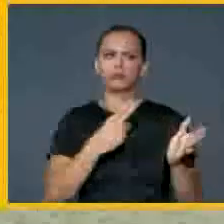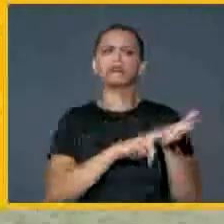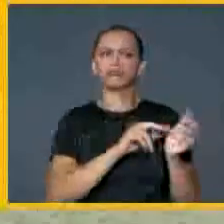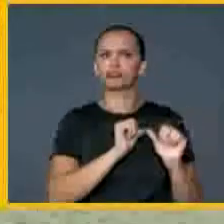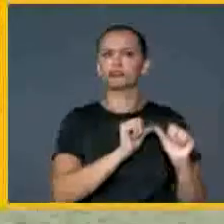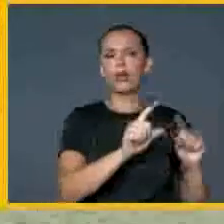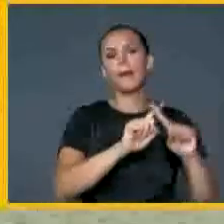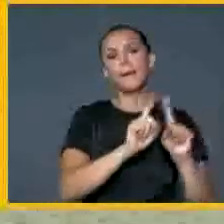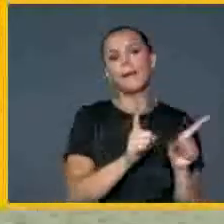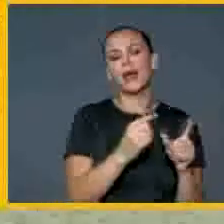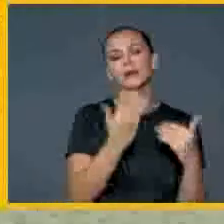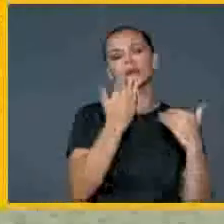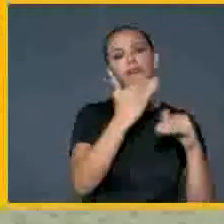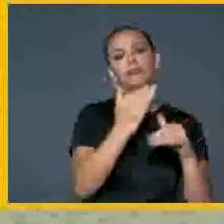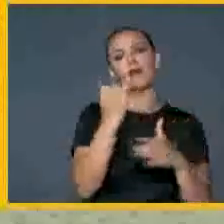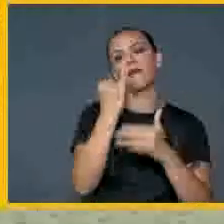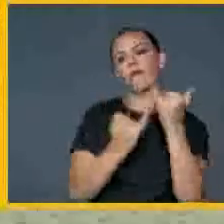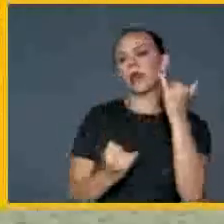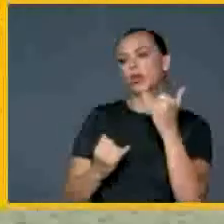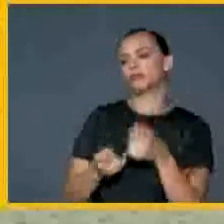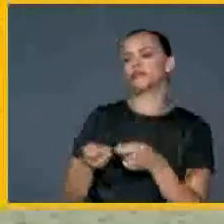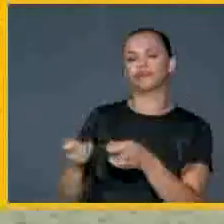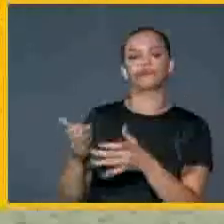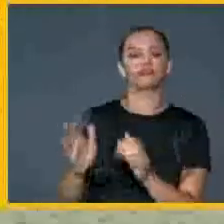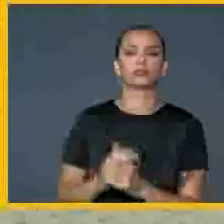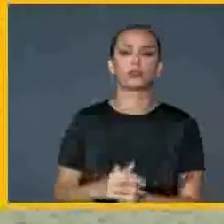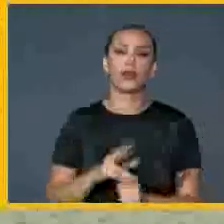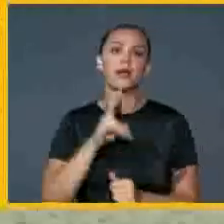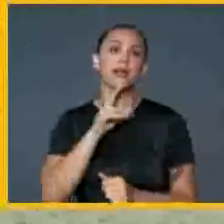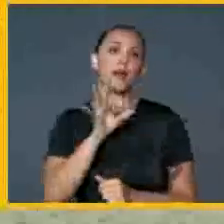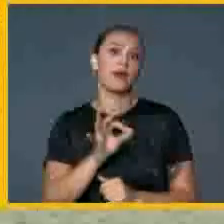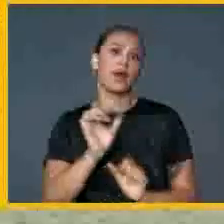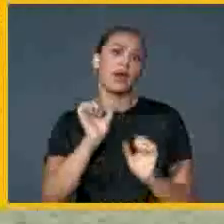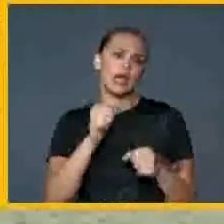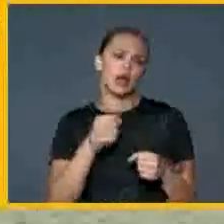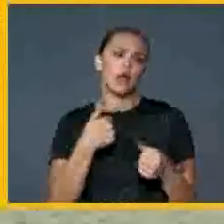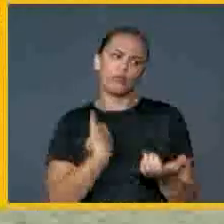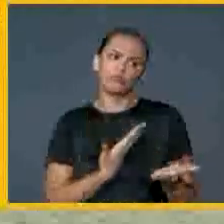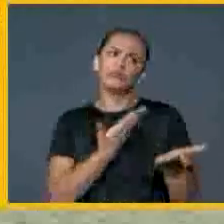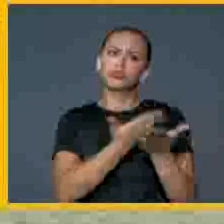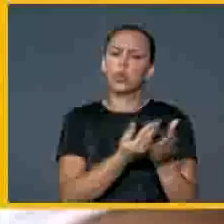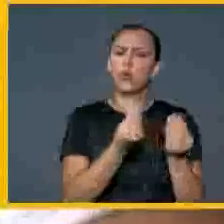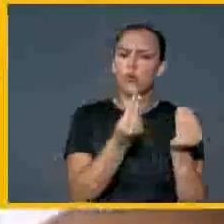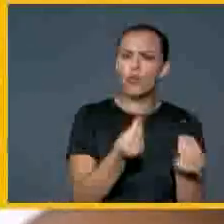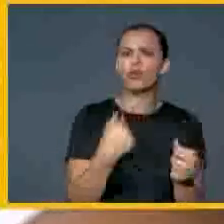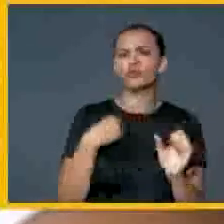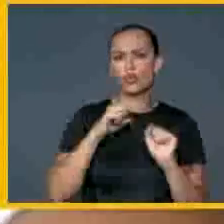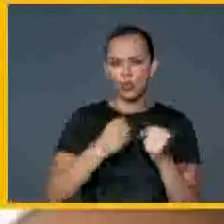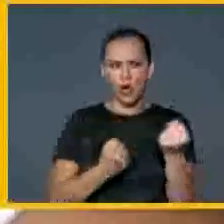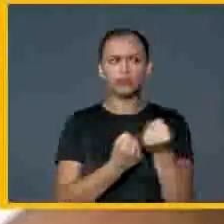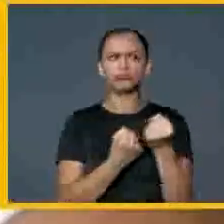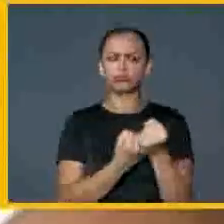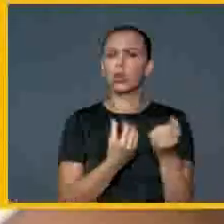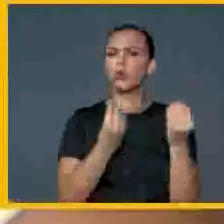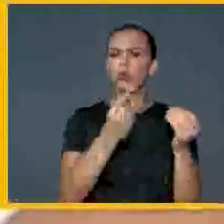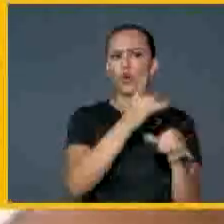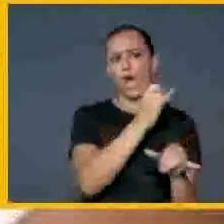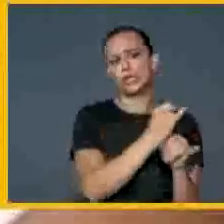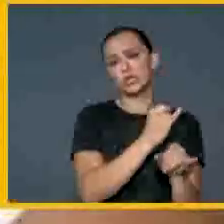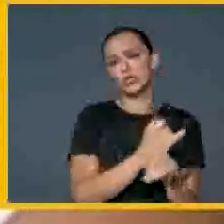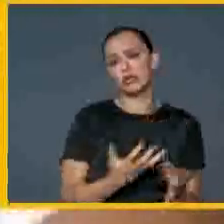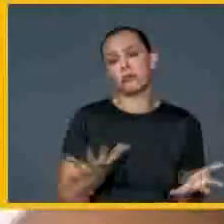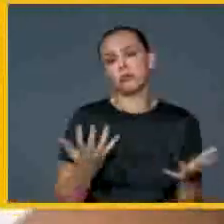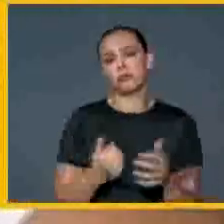contrato, pero se le llegó a un finiquito. La verdad, creo que le puedo aportar mucho, que le pude aportar mucho a la